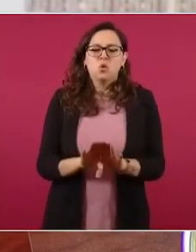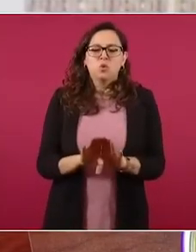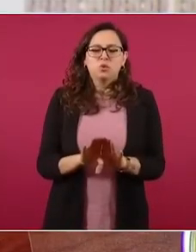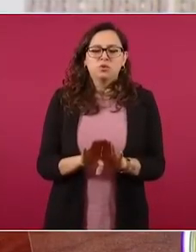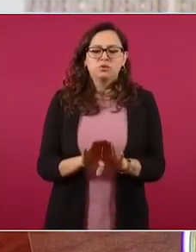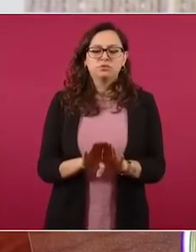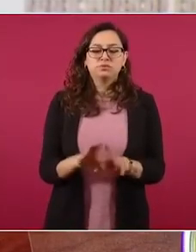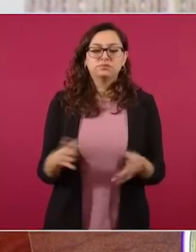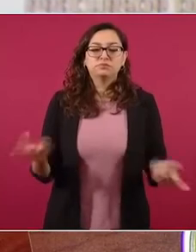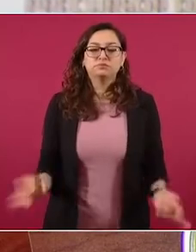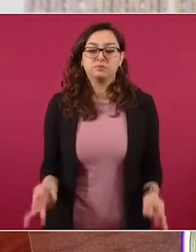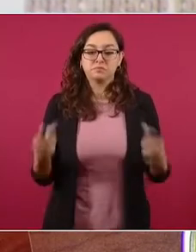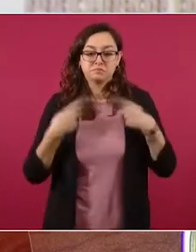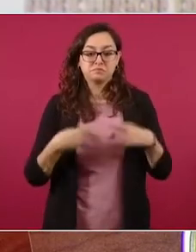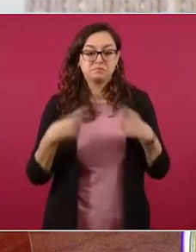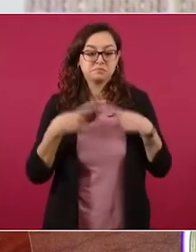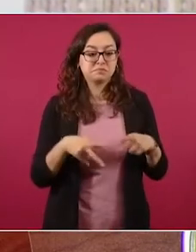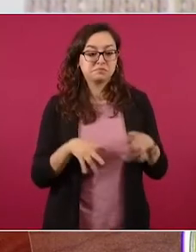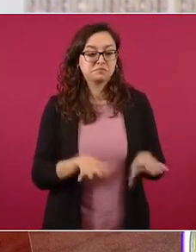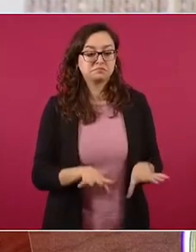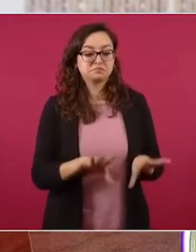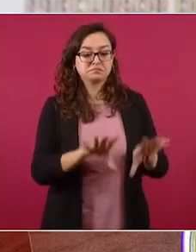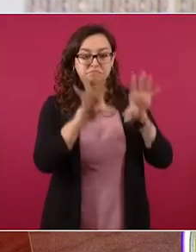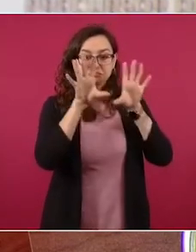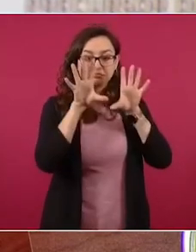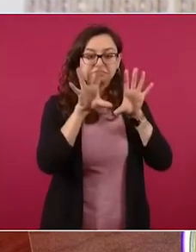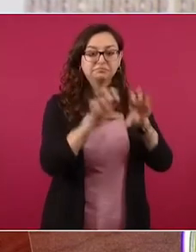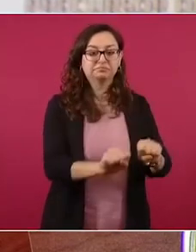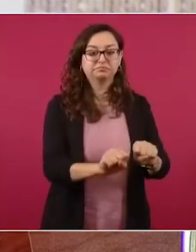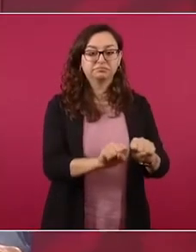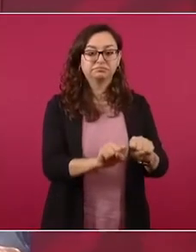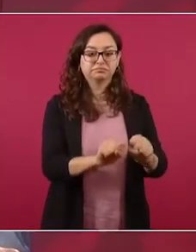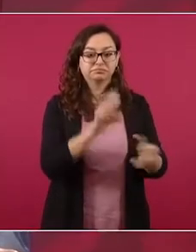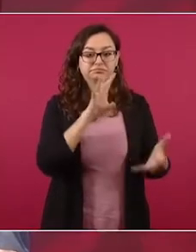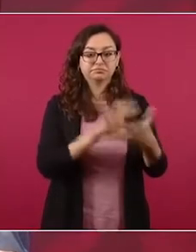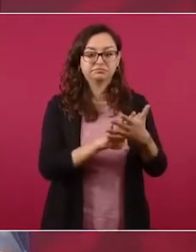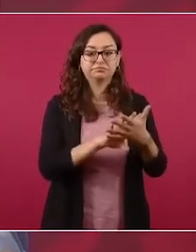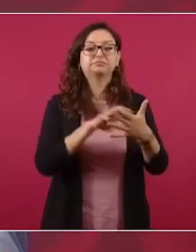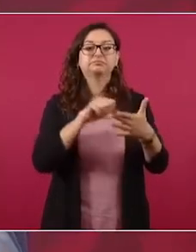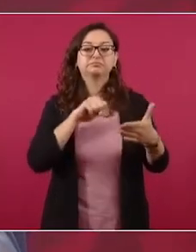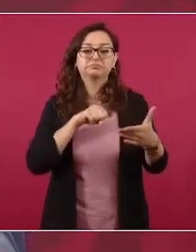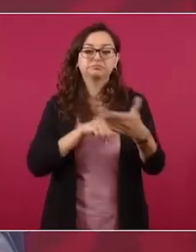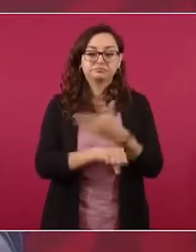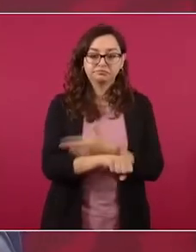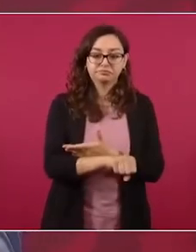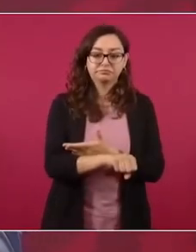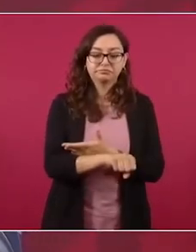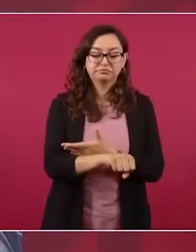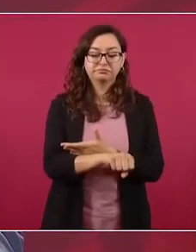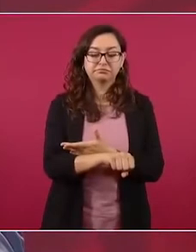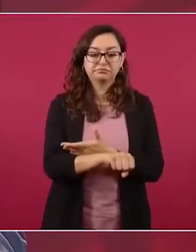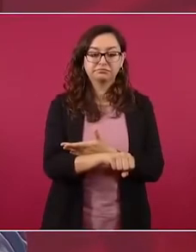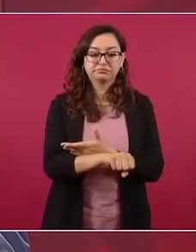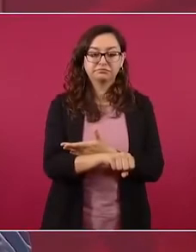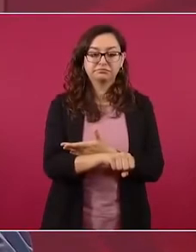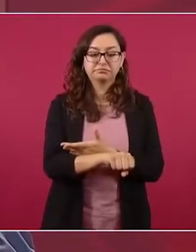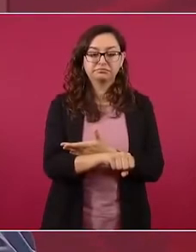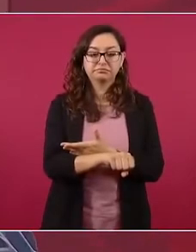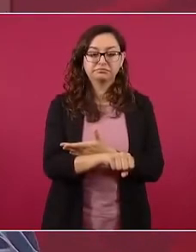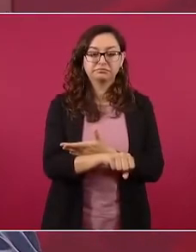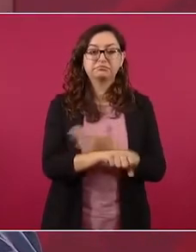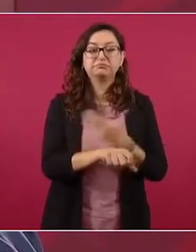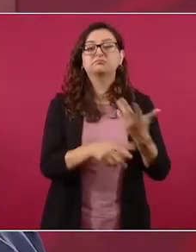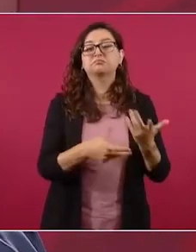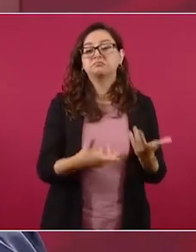se detenía a presuntos delincuentes y